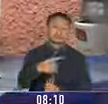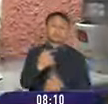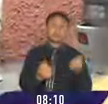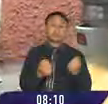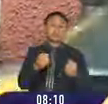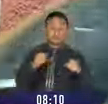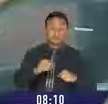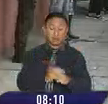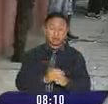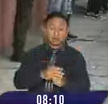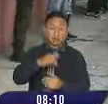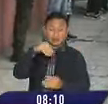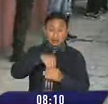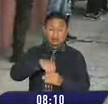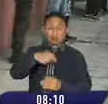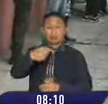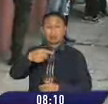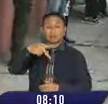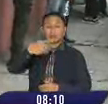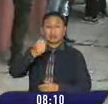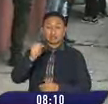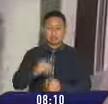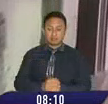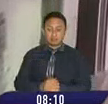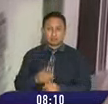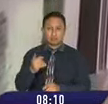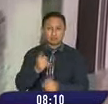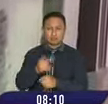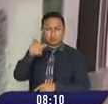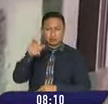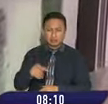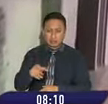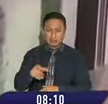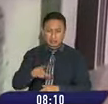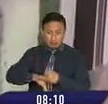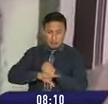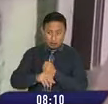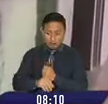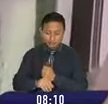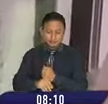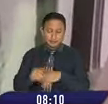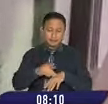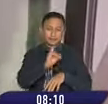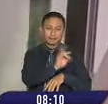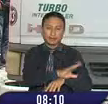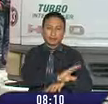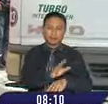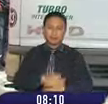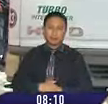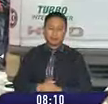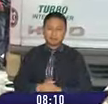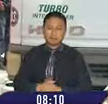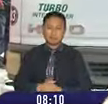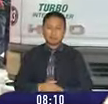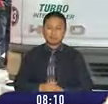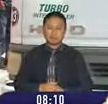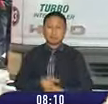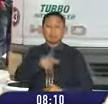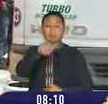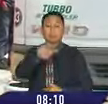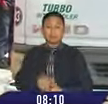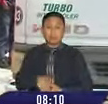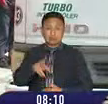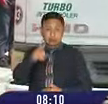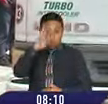un geolocalizador, razón por la cual al parecer los delincuentes desistieron de robar el vehículo y la carga. Y estos delincuentes, estos